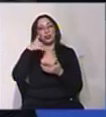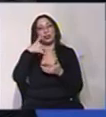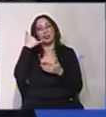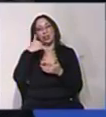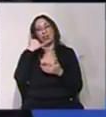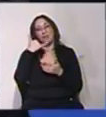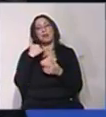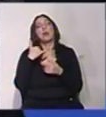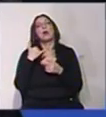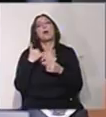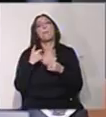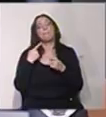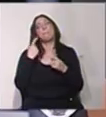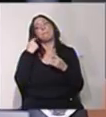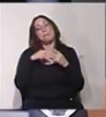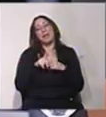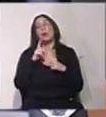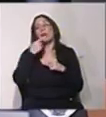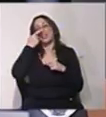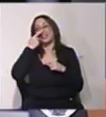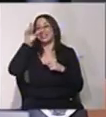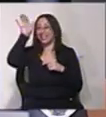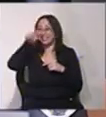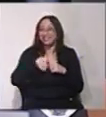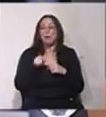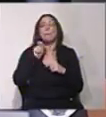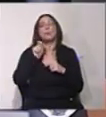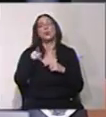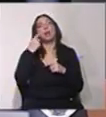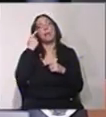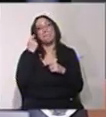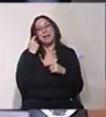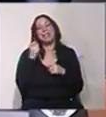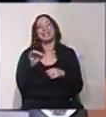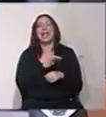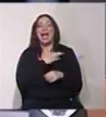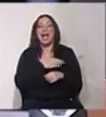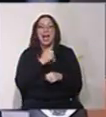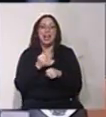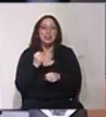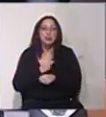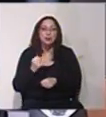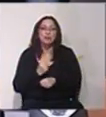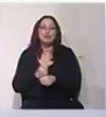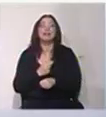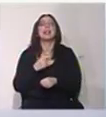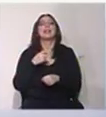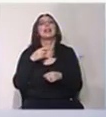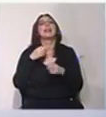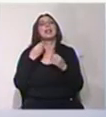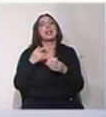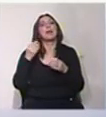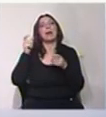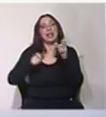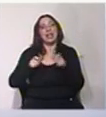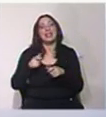El telefónico, pero nos parecía que era muy interesante tenerte por tu experiencia, por todos estos años, por toda la gente que seguramente ha pasado por